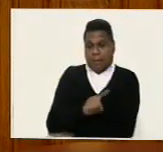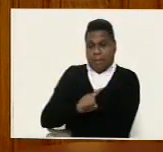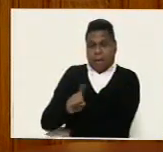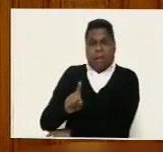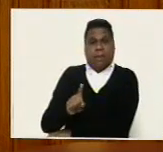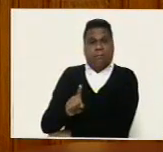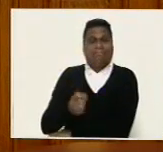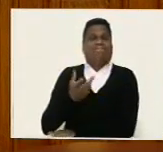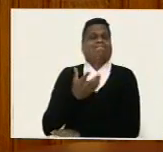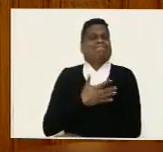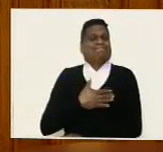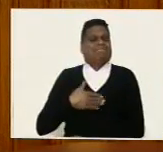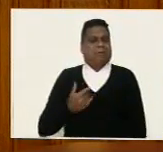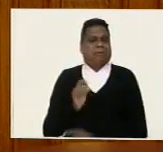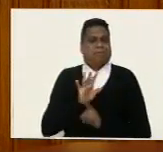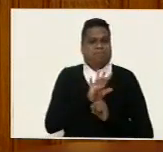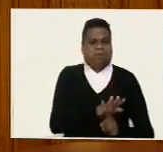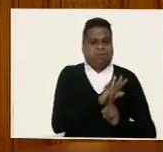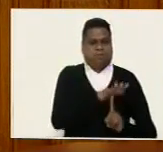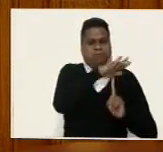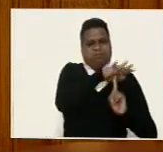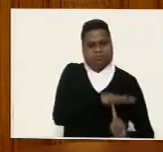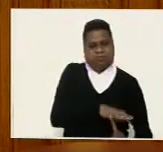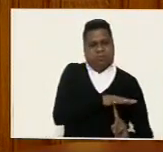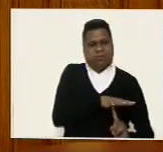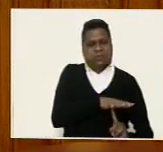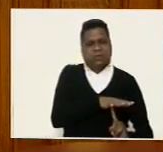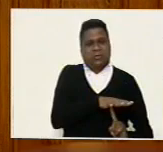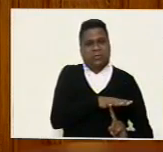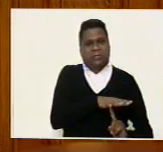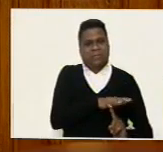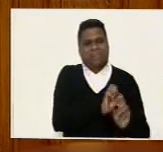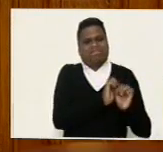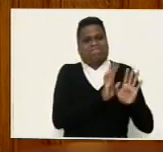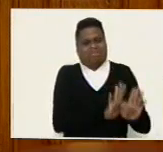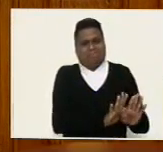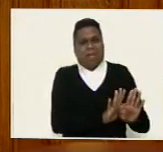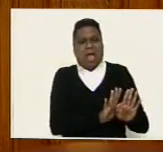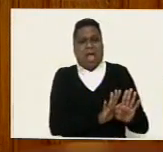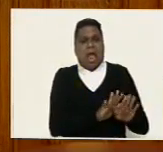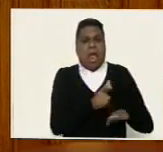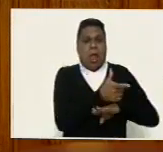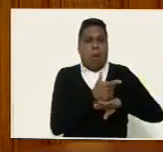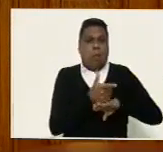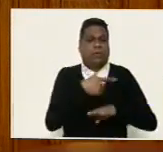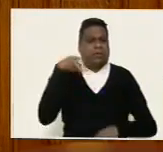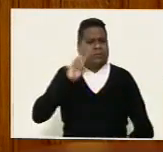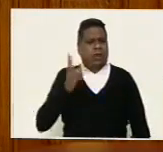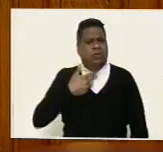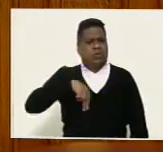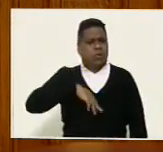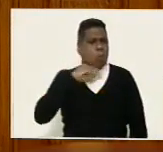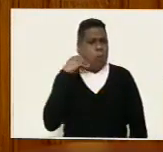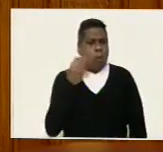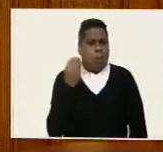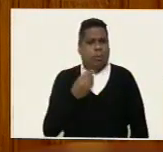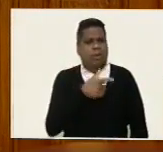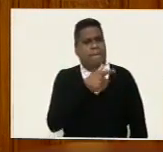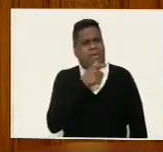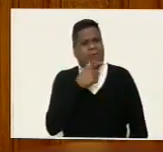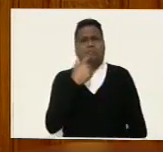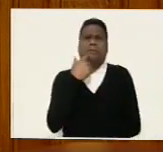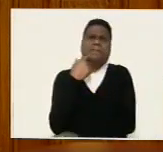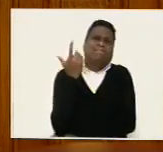pretenden inoperativizar al Estado venezolano. Como juventud nos preguntamos, nosotros